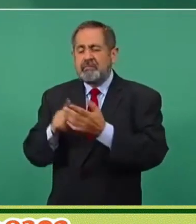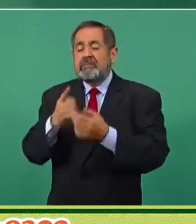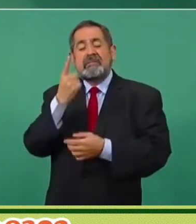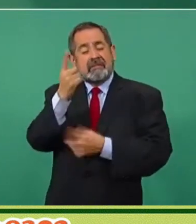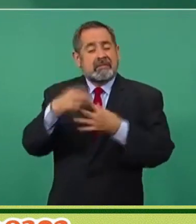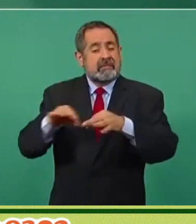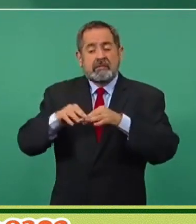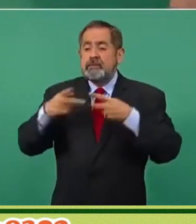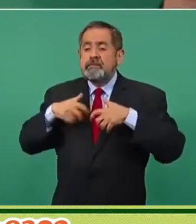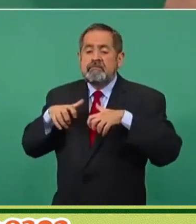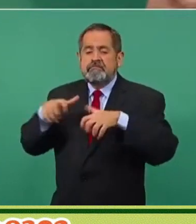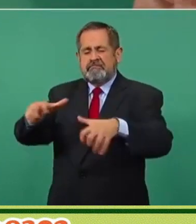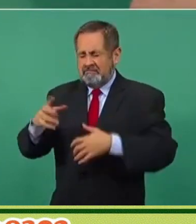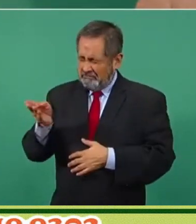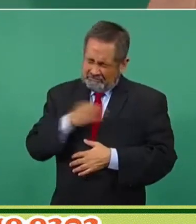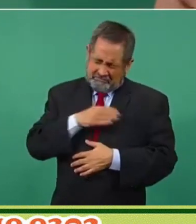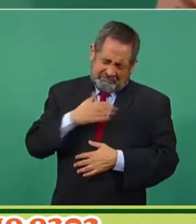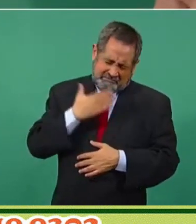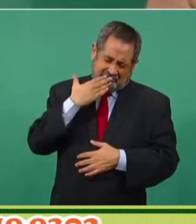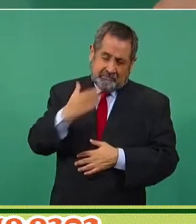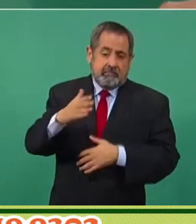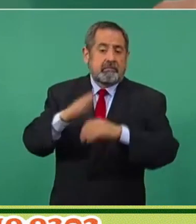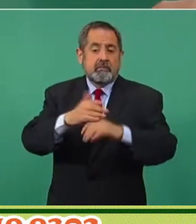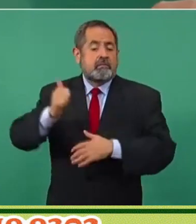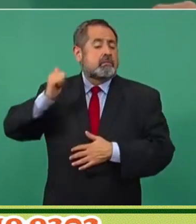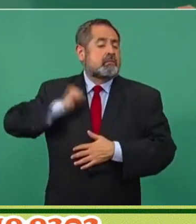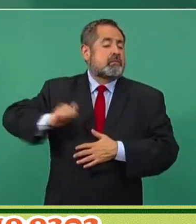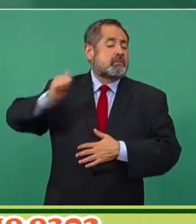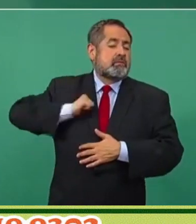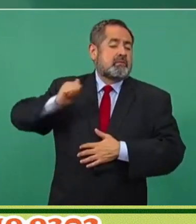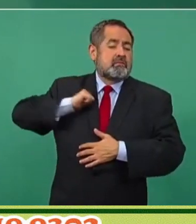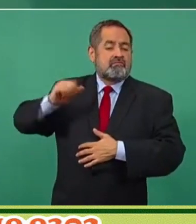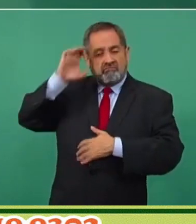pueblo extraordinario, heredero de esa cultura de la honestidad.